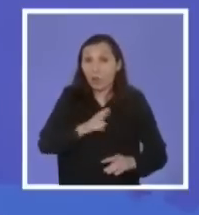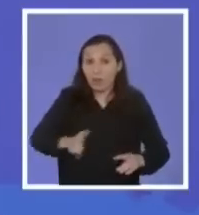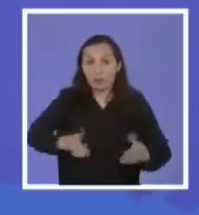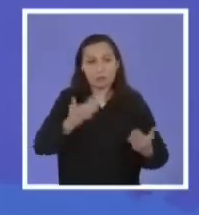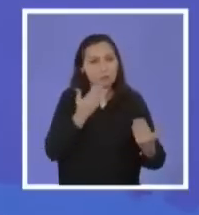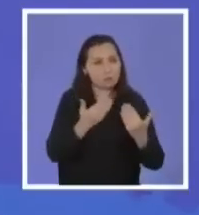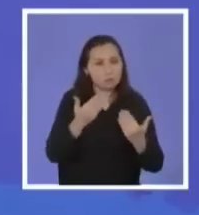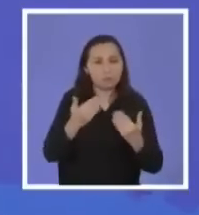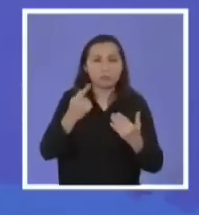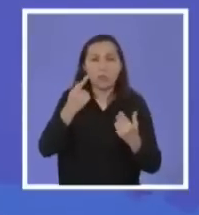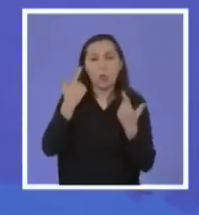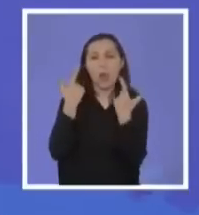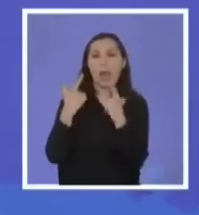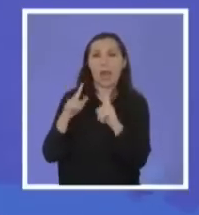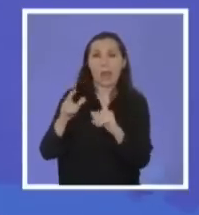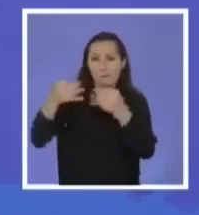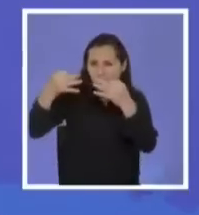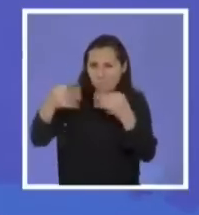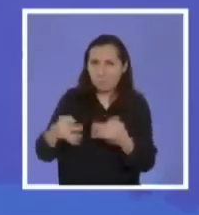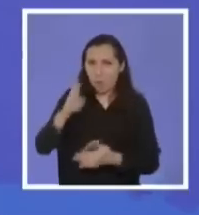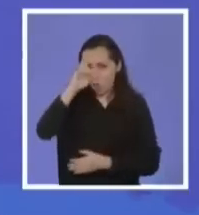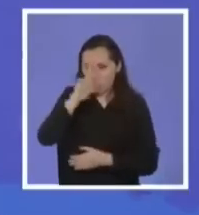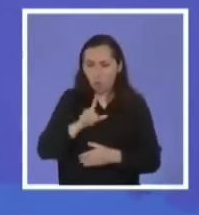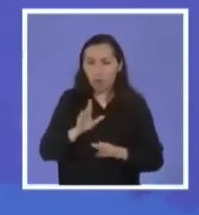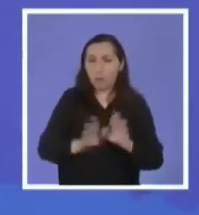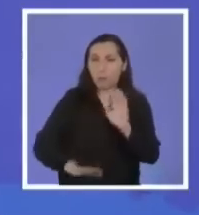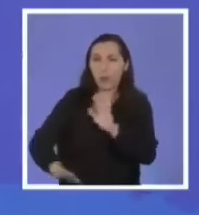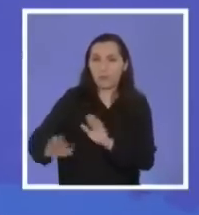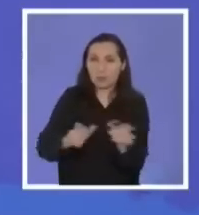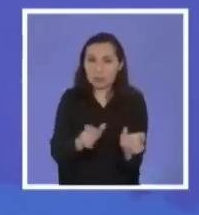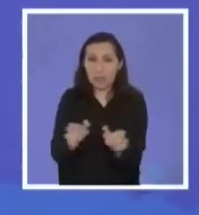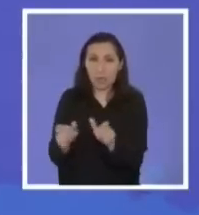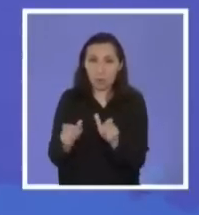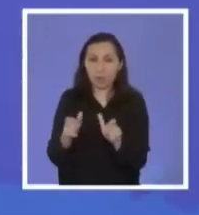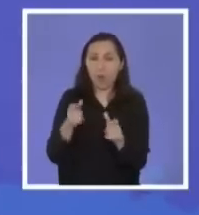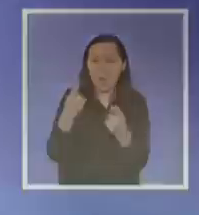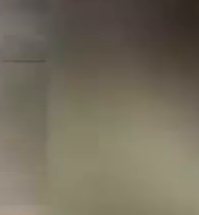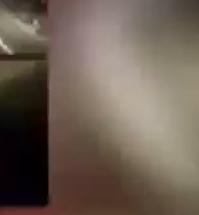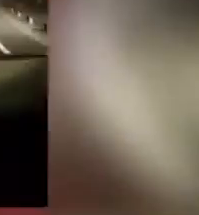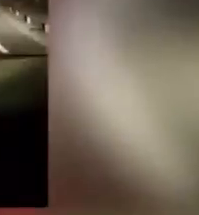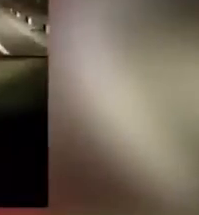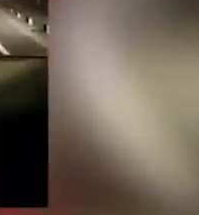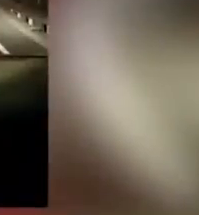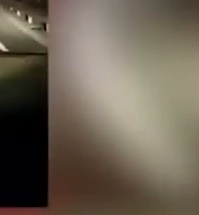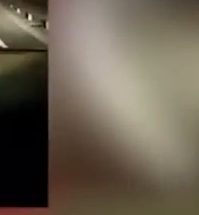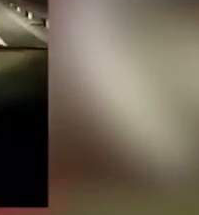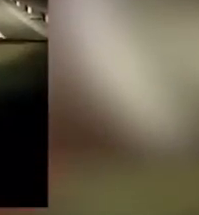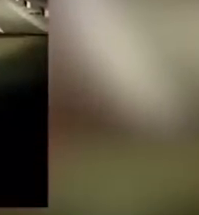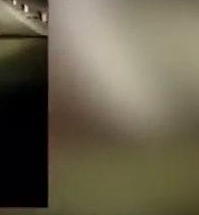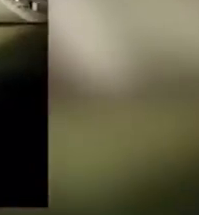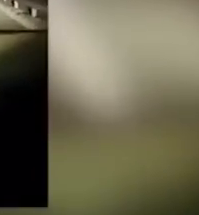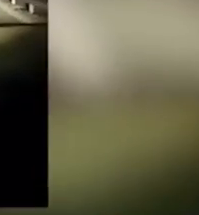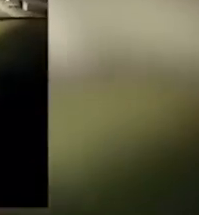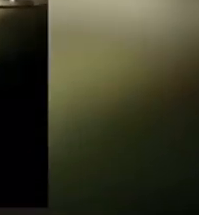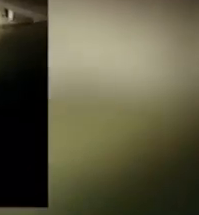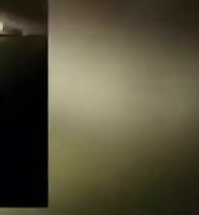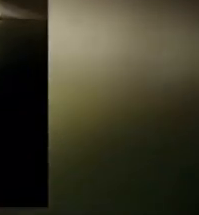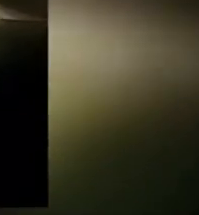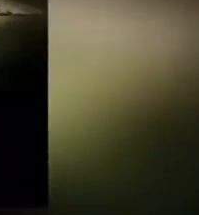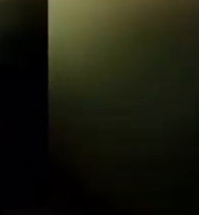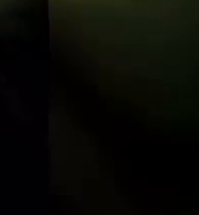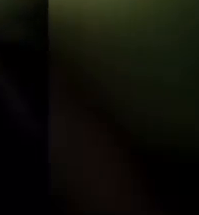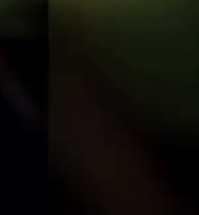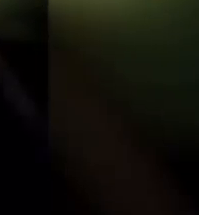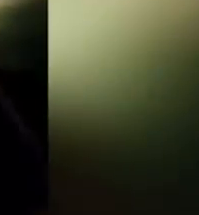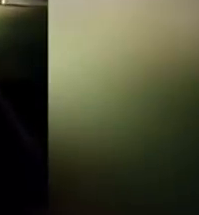alta connotación para asegurar el ejercicio de la justicia. Bueno, agosto es una fecha clave para los gobiernos regionales. El documento